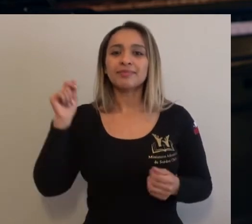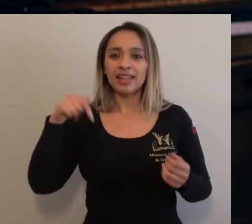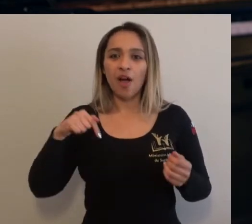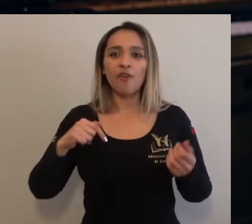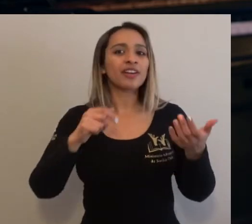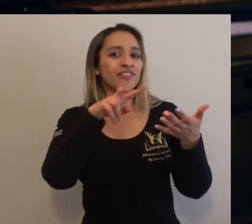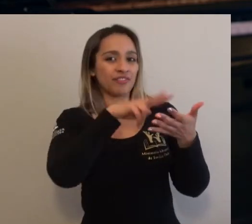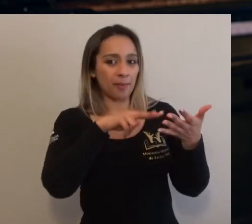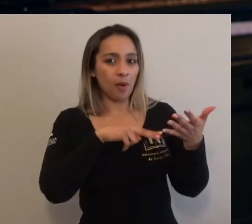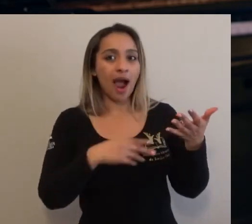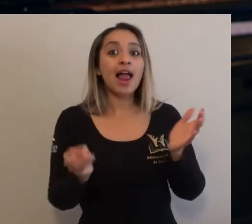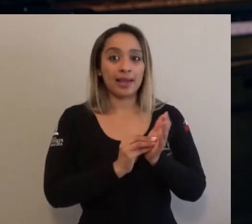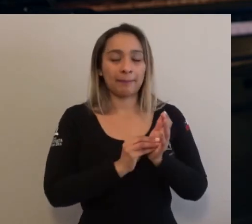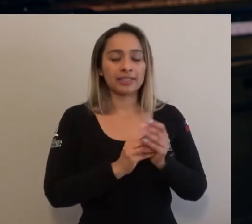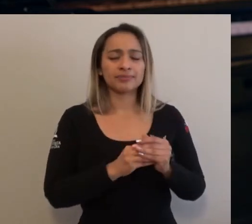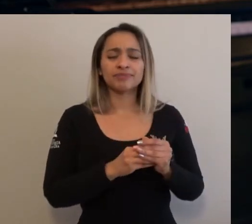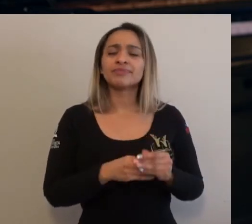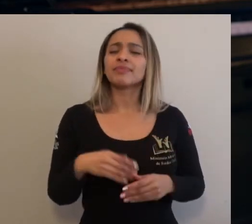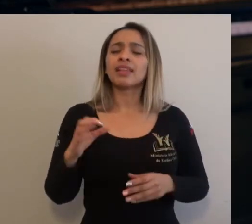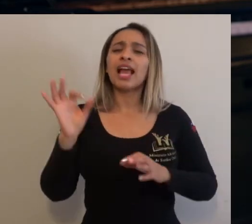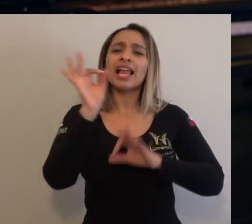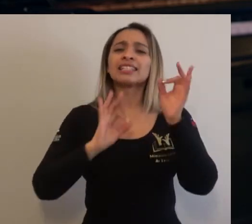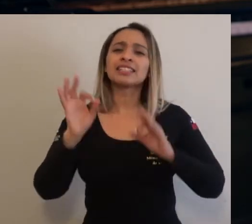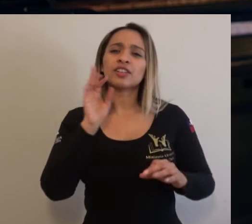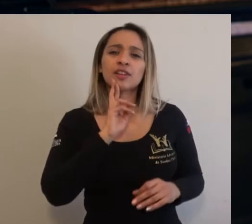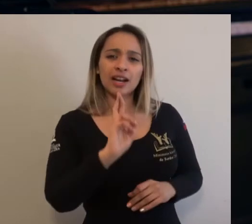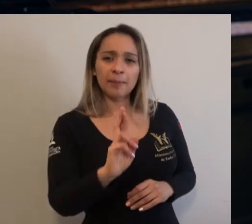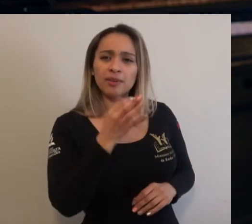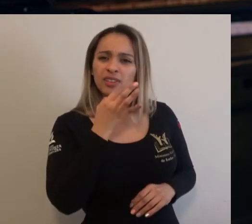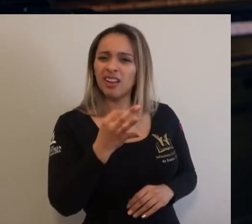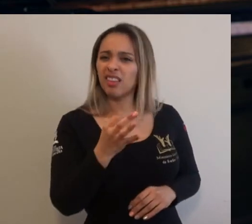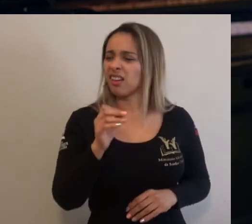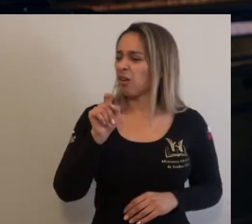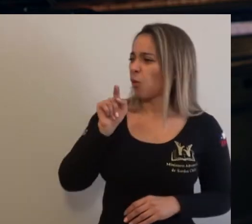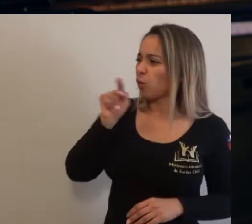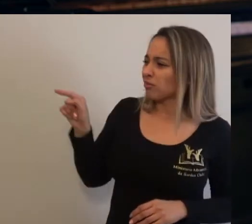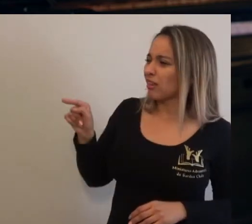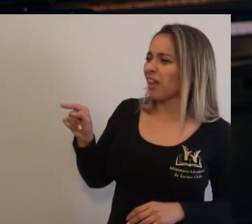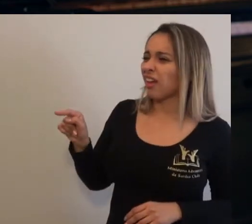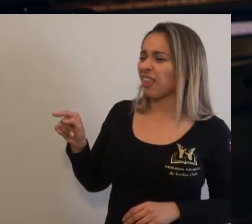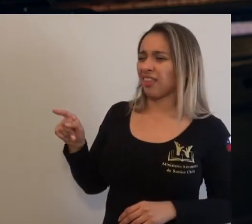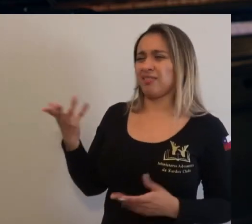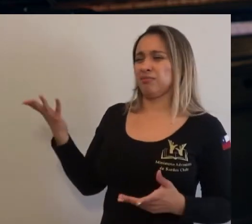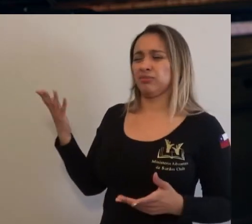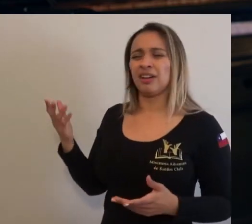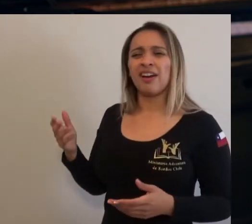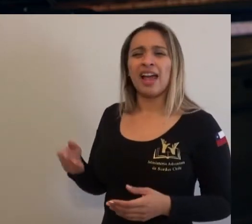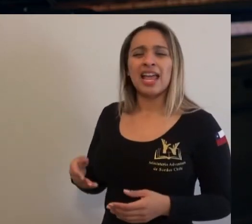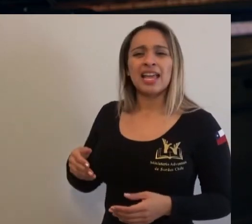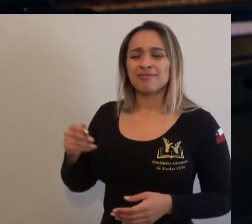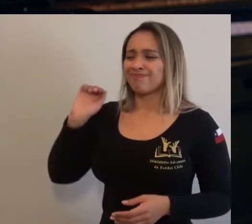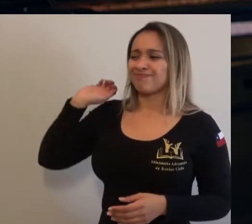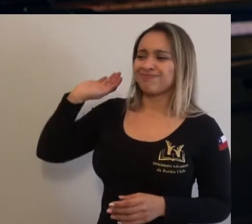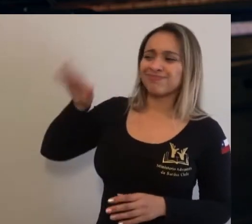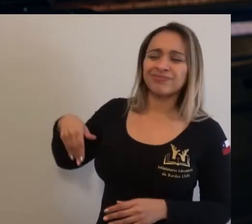seguimos acá leyendo. Entonces el Señor le respondió y le dijo: hipócrita, cada uno de vosotros no desata